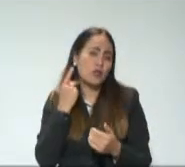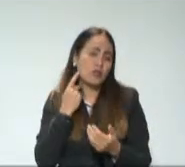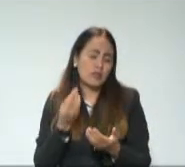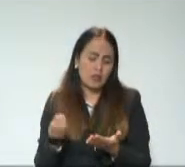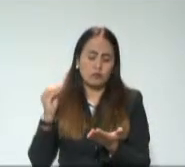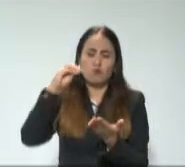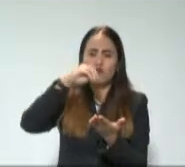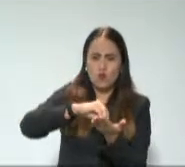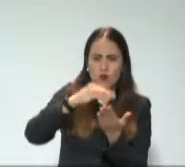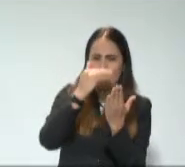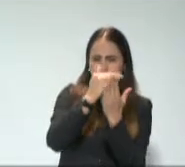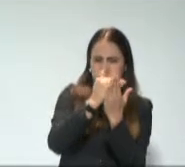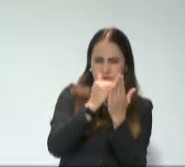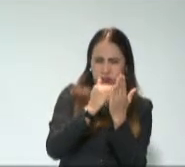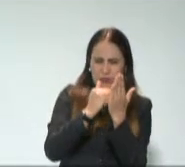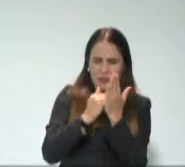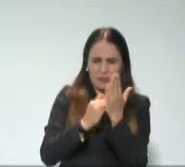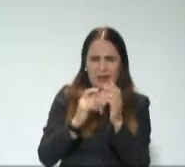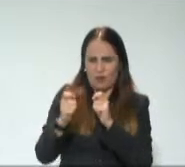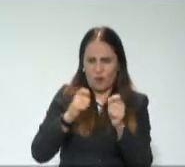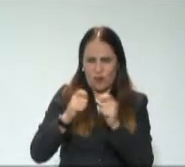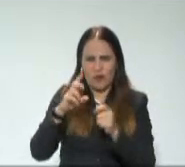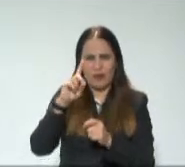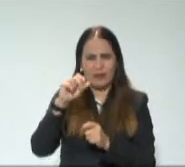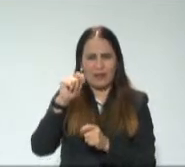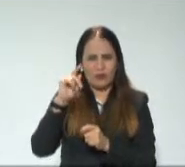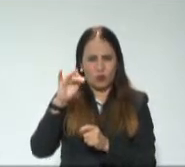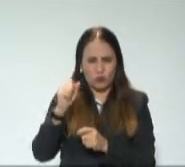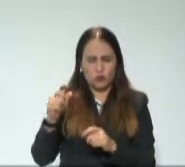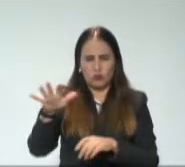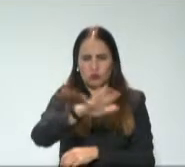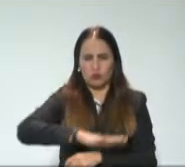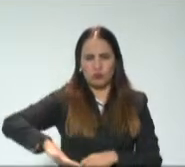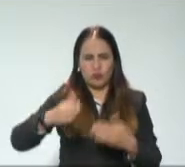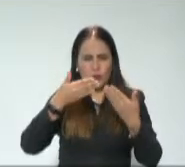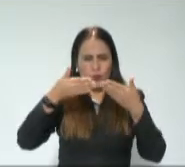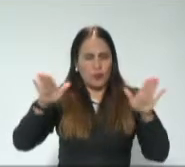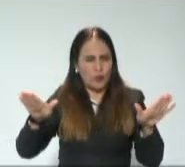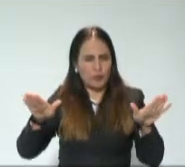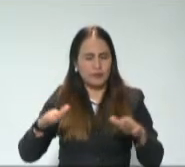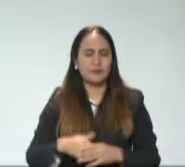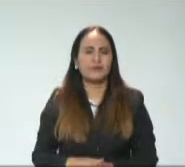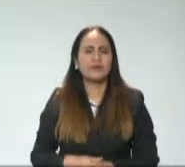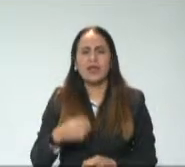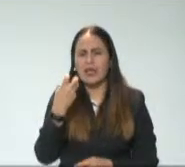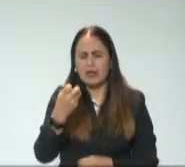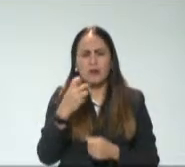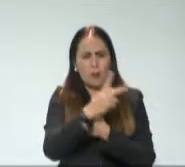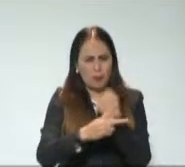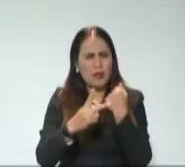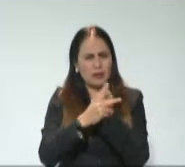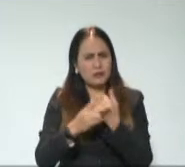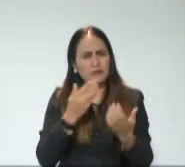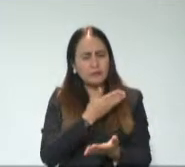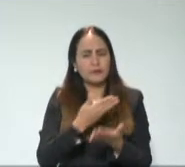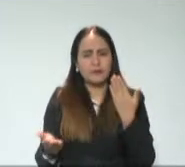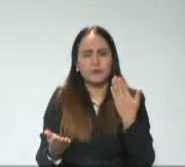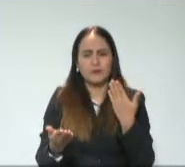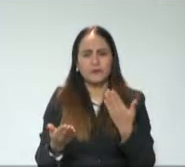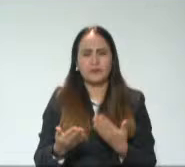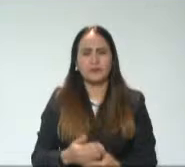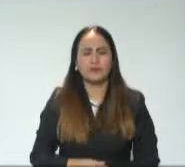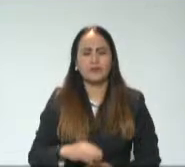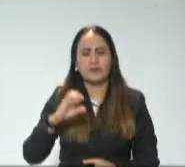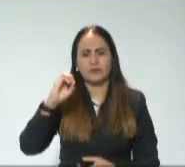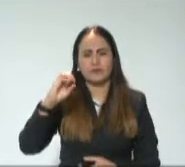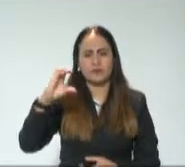gobernanza de los datos públicos y en ese en ese empeño hay muchos países que actualmente Porque además en la